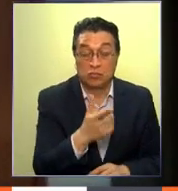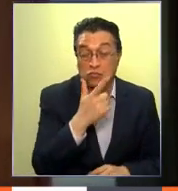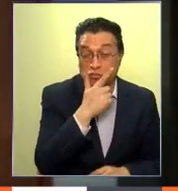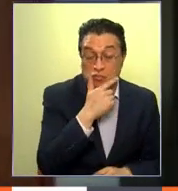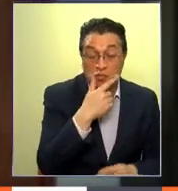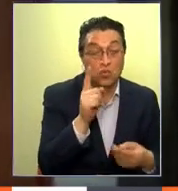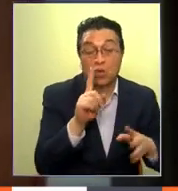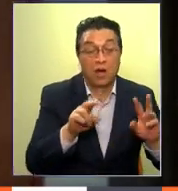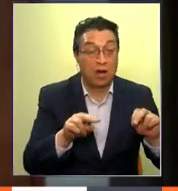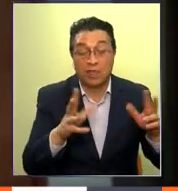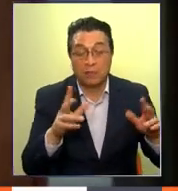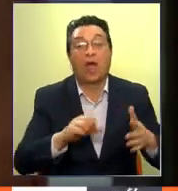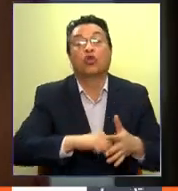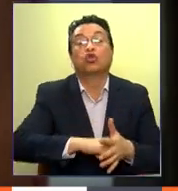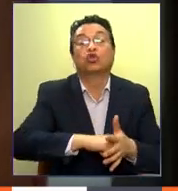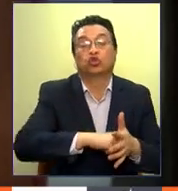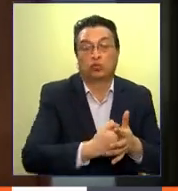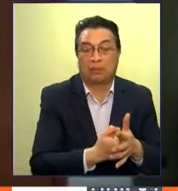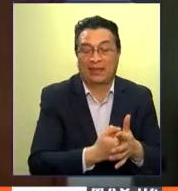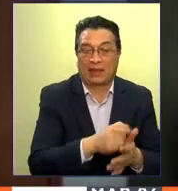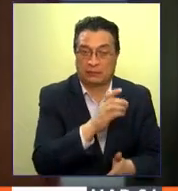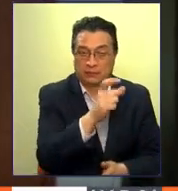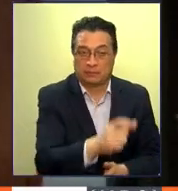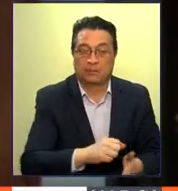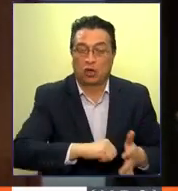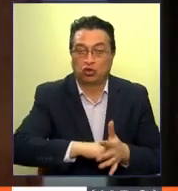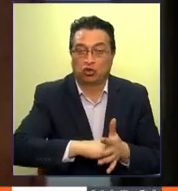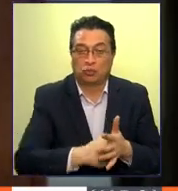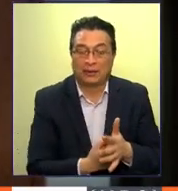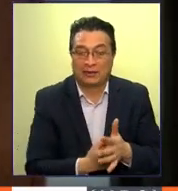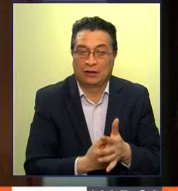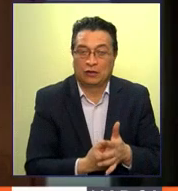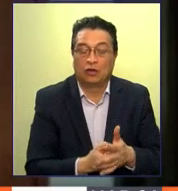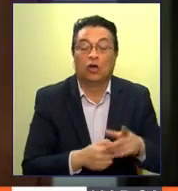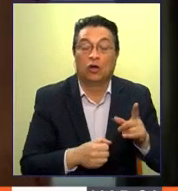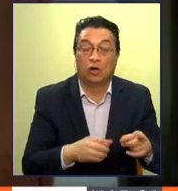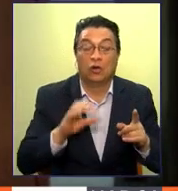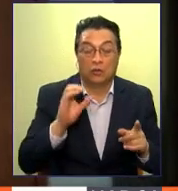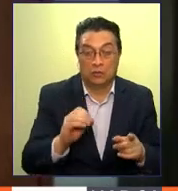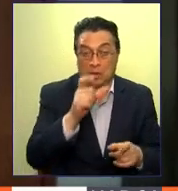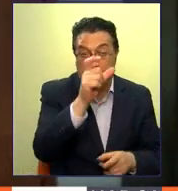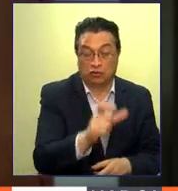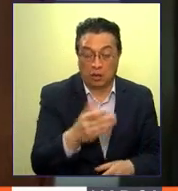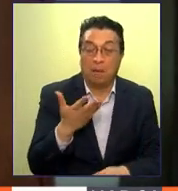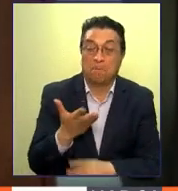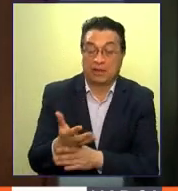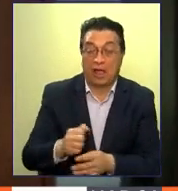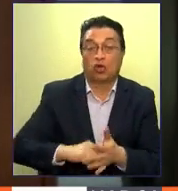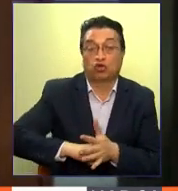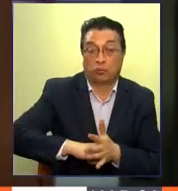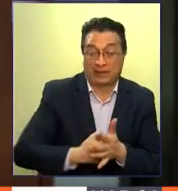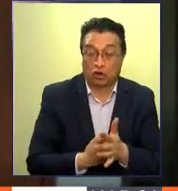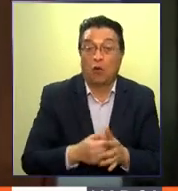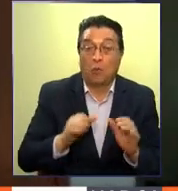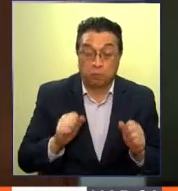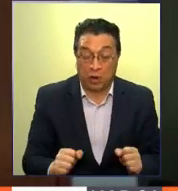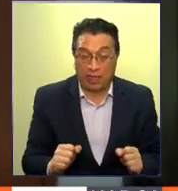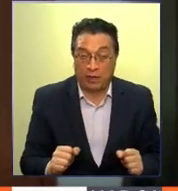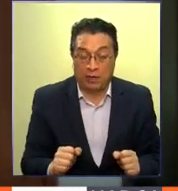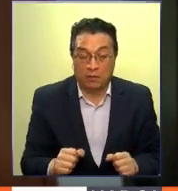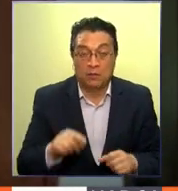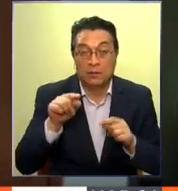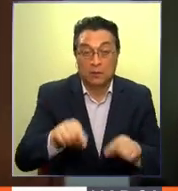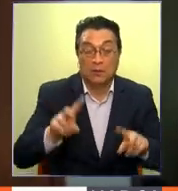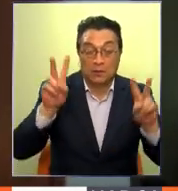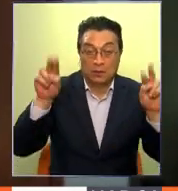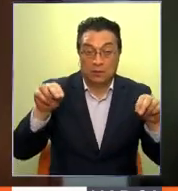causa, se suspende su militancia o la propia persona pide esa suspensión de la militancia. Y en ese tema no debería